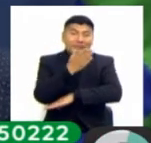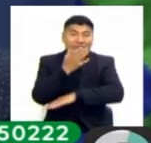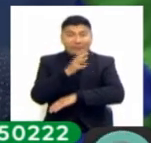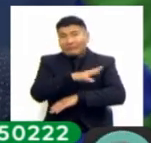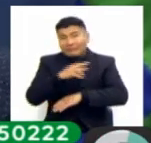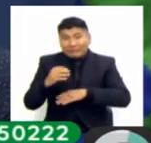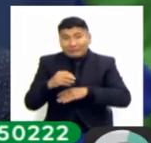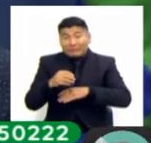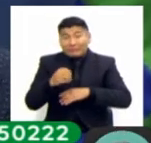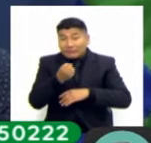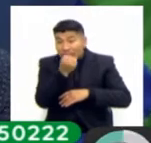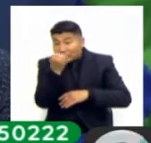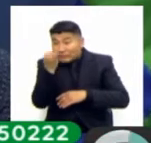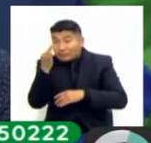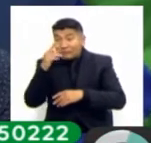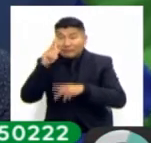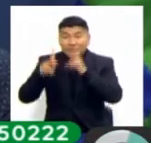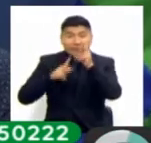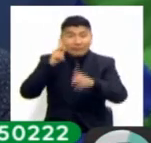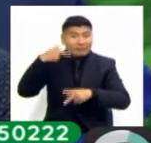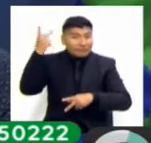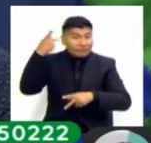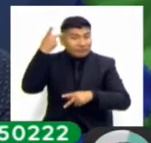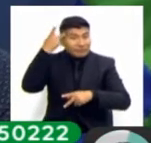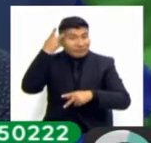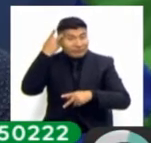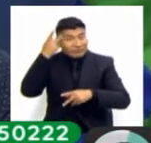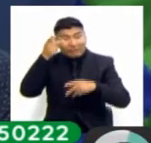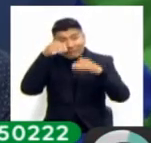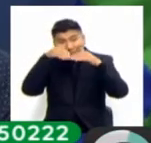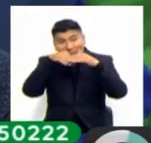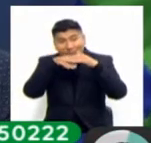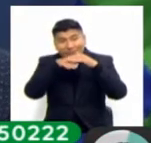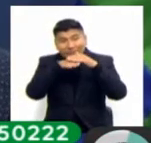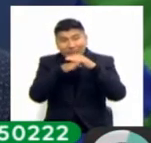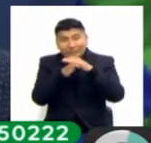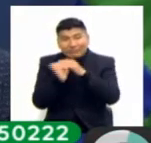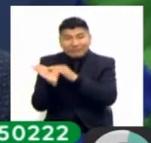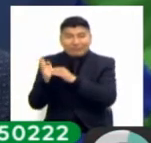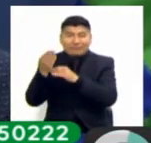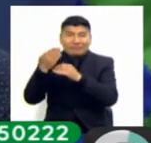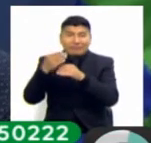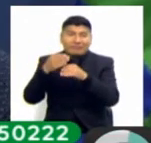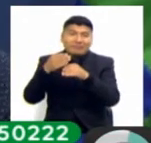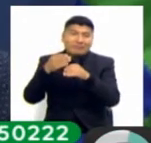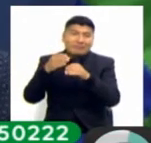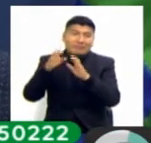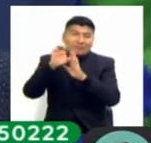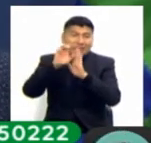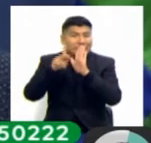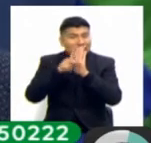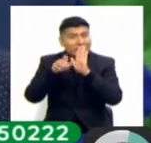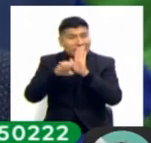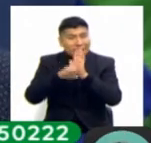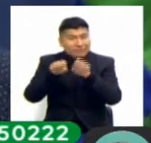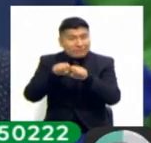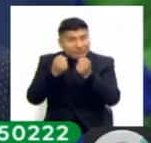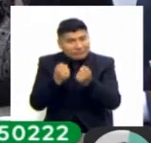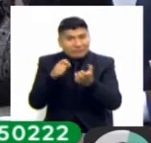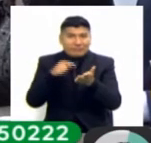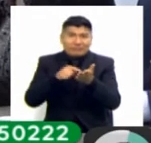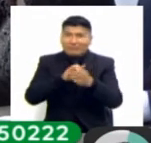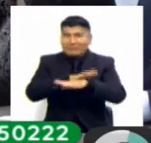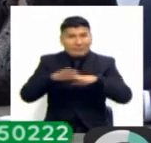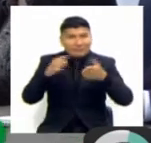los intentos de algunos actores políticos de ir francamente por fuera del orden constitucional, que eso es absolutamente